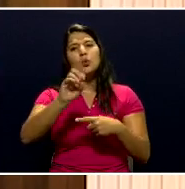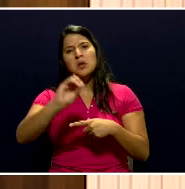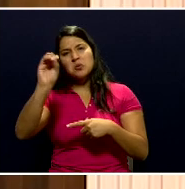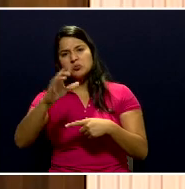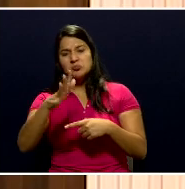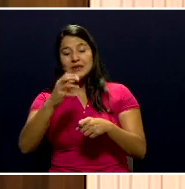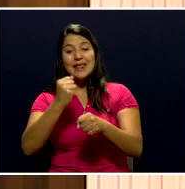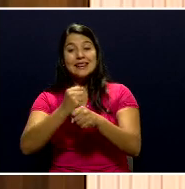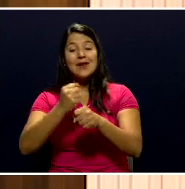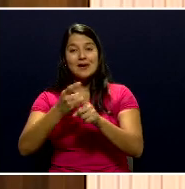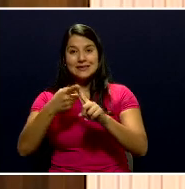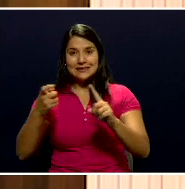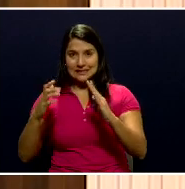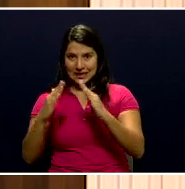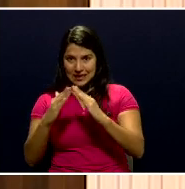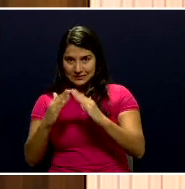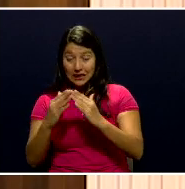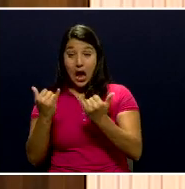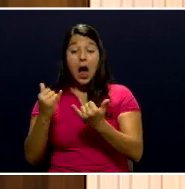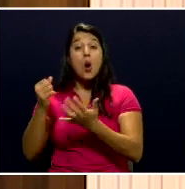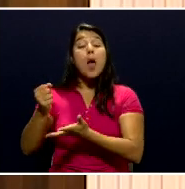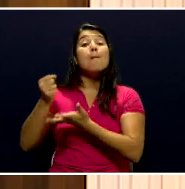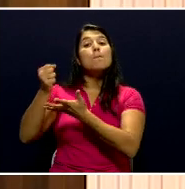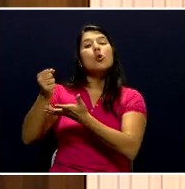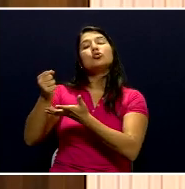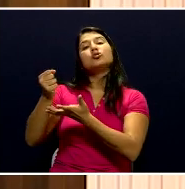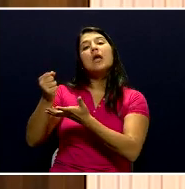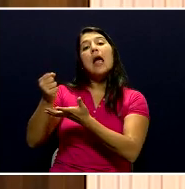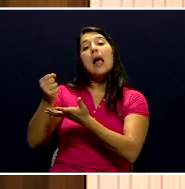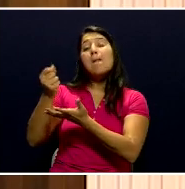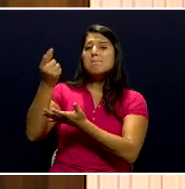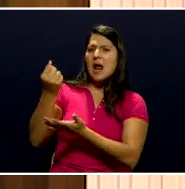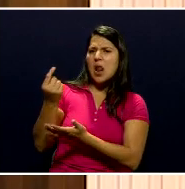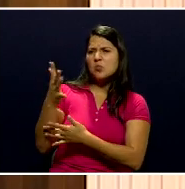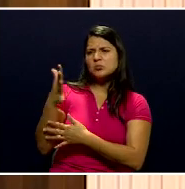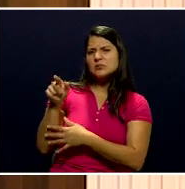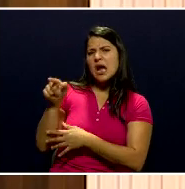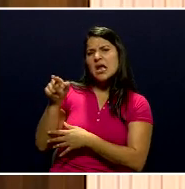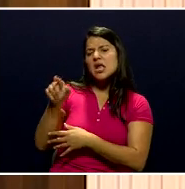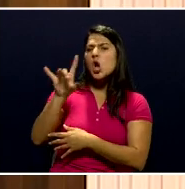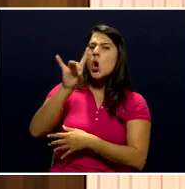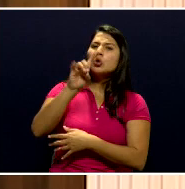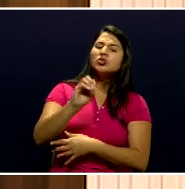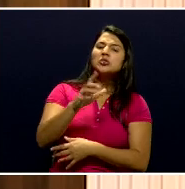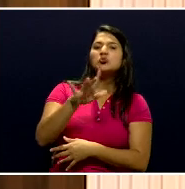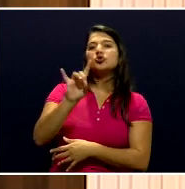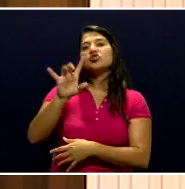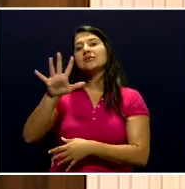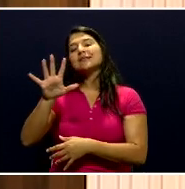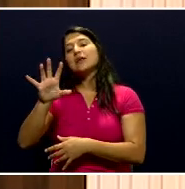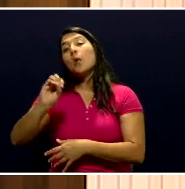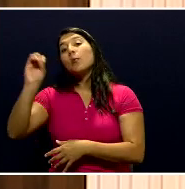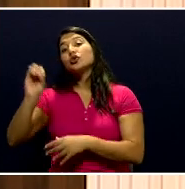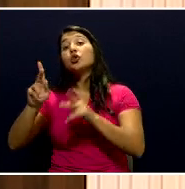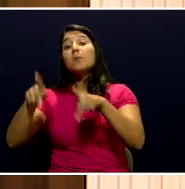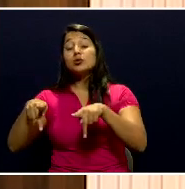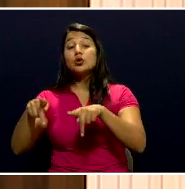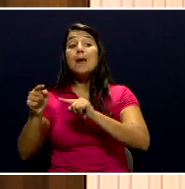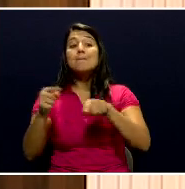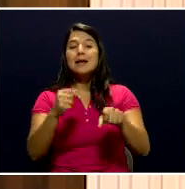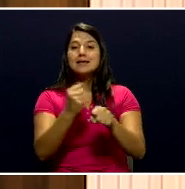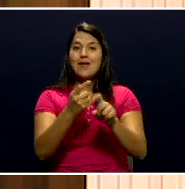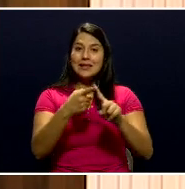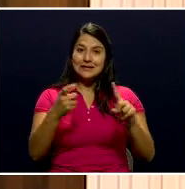caso de la bolsa de valores, tenemos entendido que alrededor de un 80-85% de la gente está teletrabajando, no se puede cerrar del